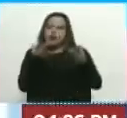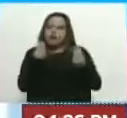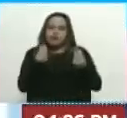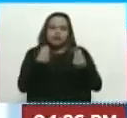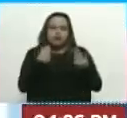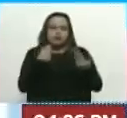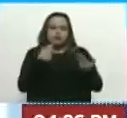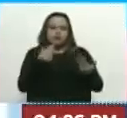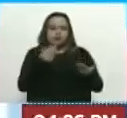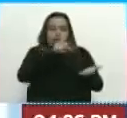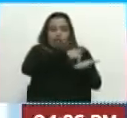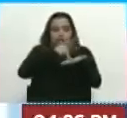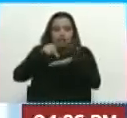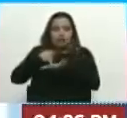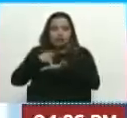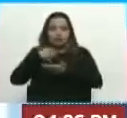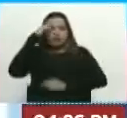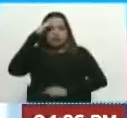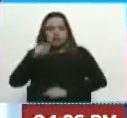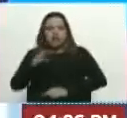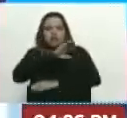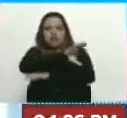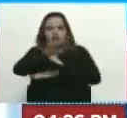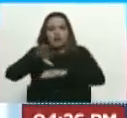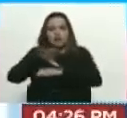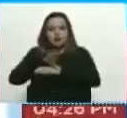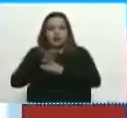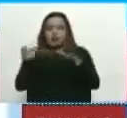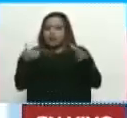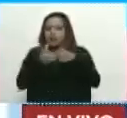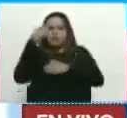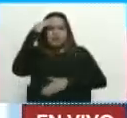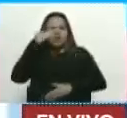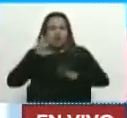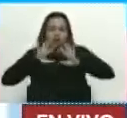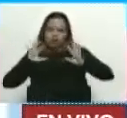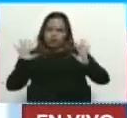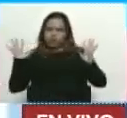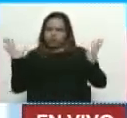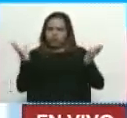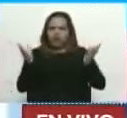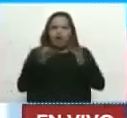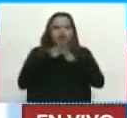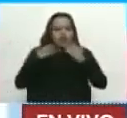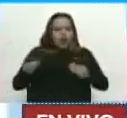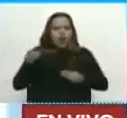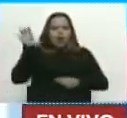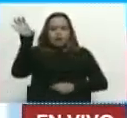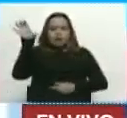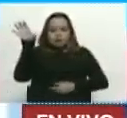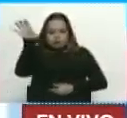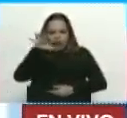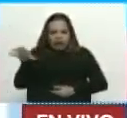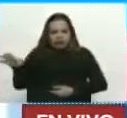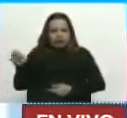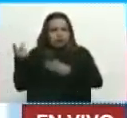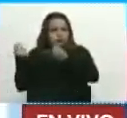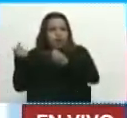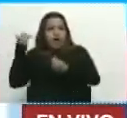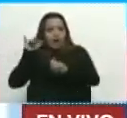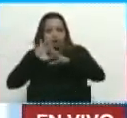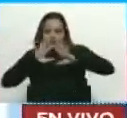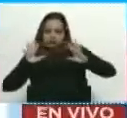militar alrededor del Caribe. Hay un cerco militar. Todos los imperios están presentes y con fuerzas